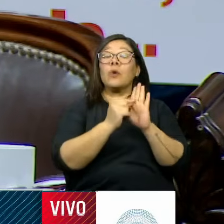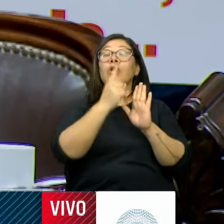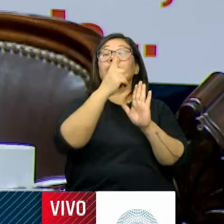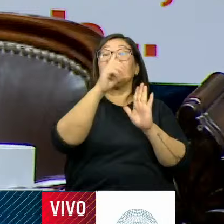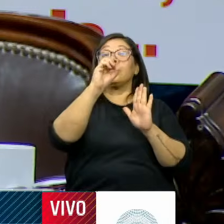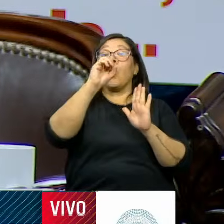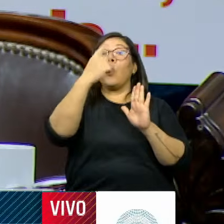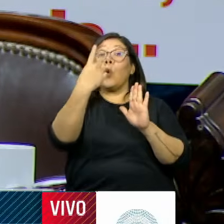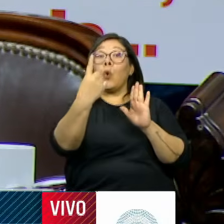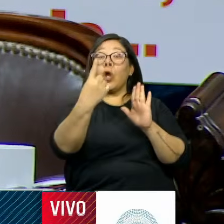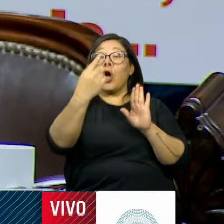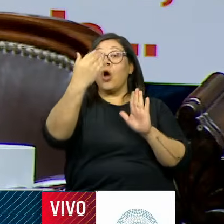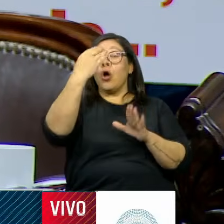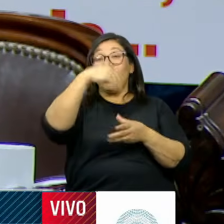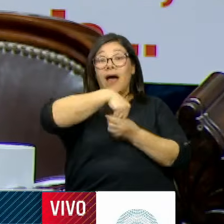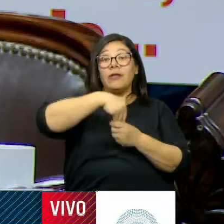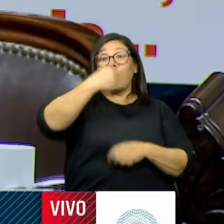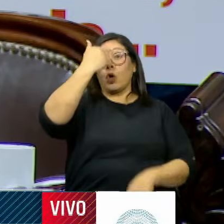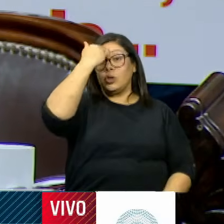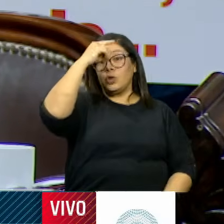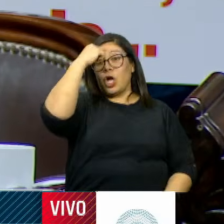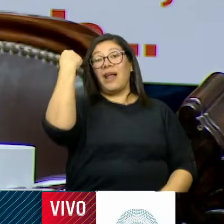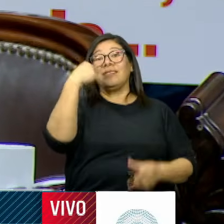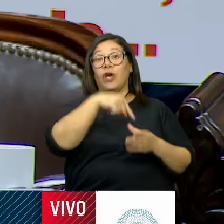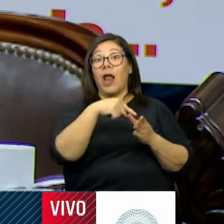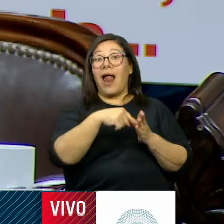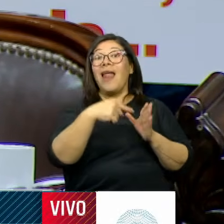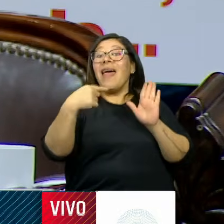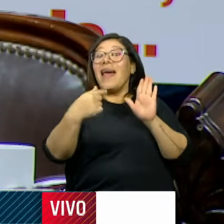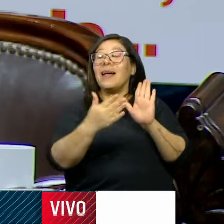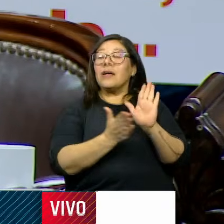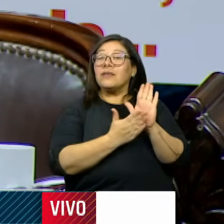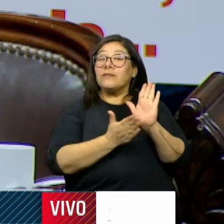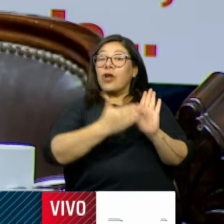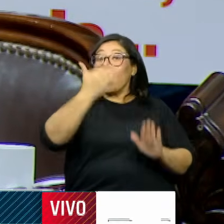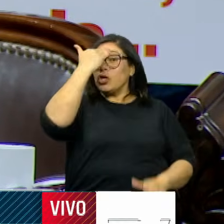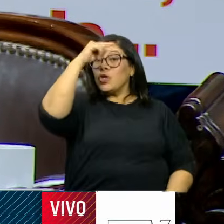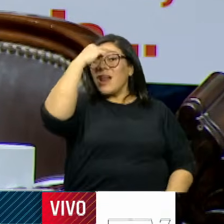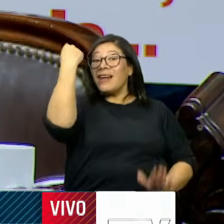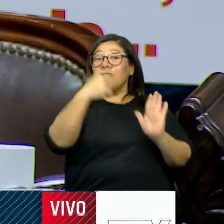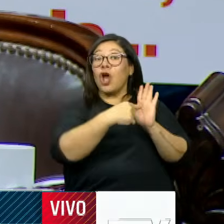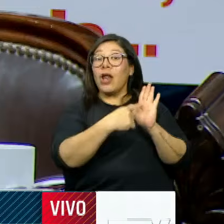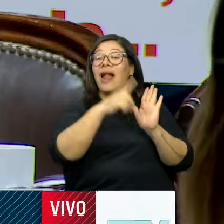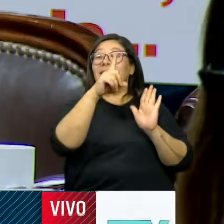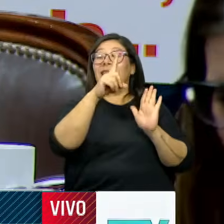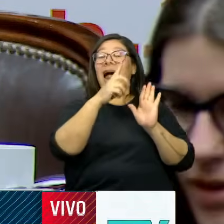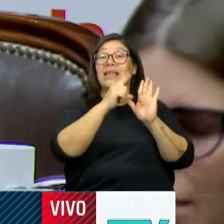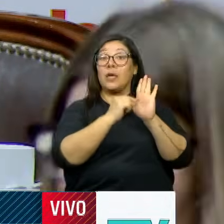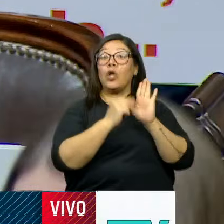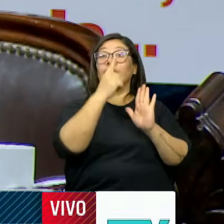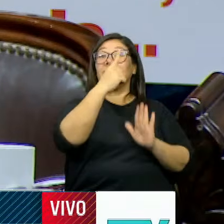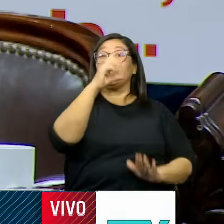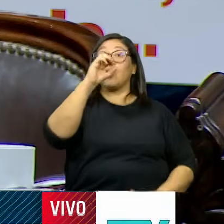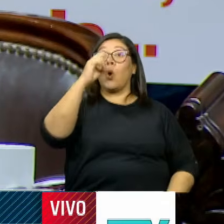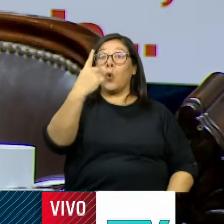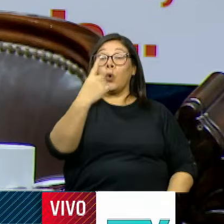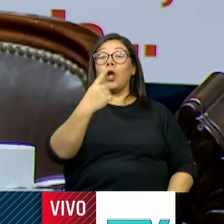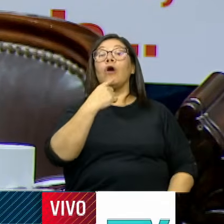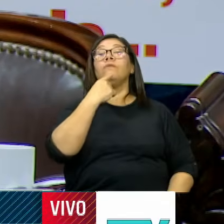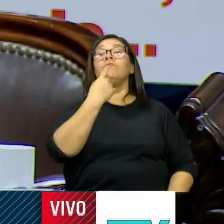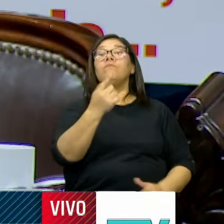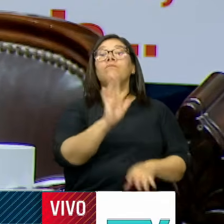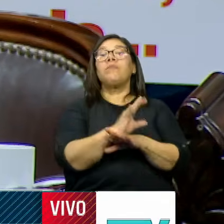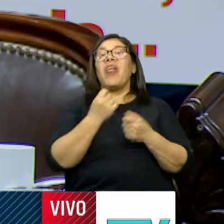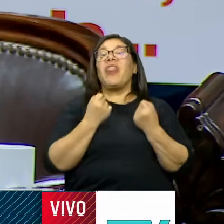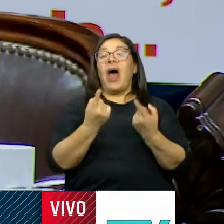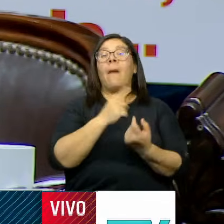que es el mecanismo republicano más importante que tenemos en la Constitución para poder relevar al